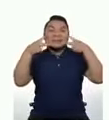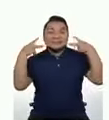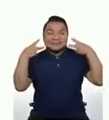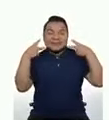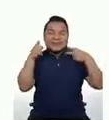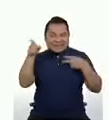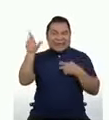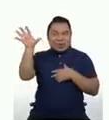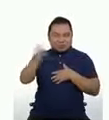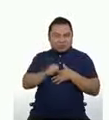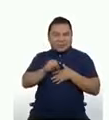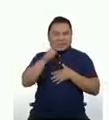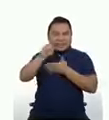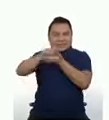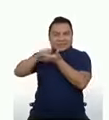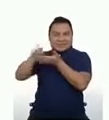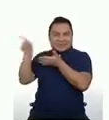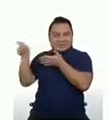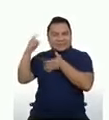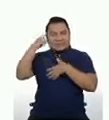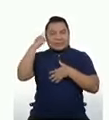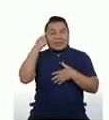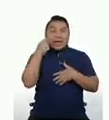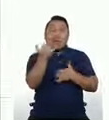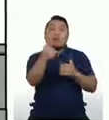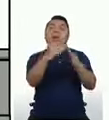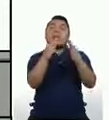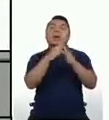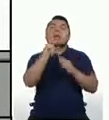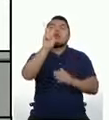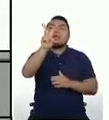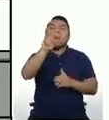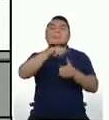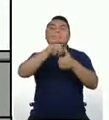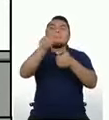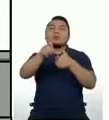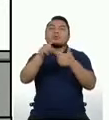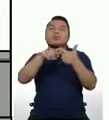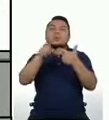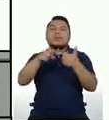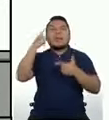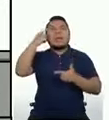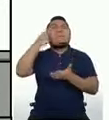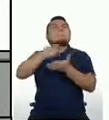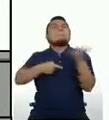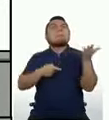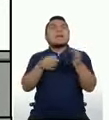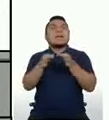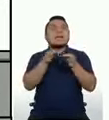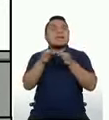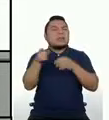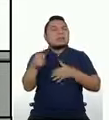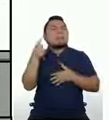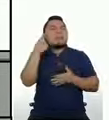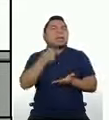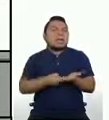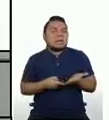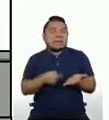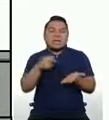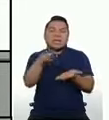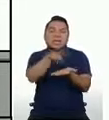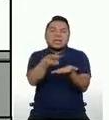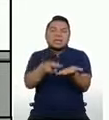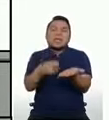Ahora, en casa, pensemos en las 2 primeras preguntas. ¿Para qué escribiré este texto? ¿Quién leerá